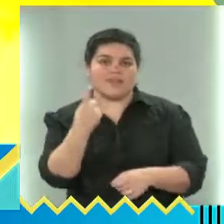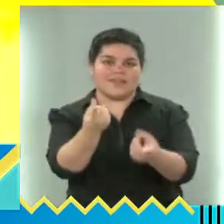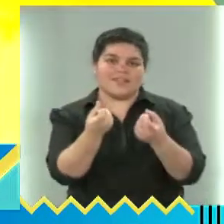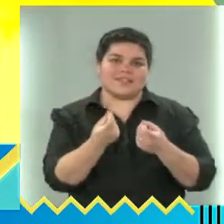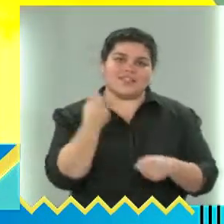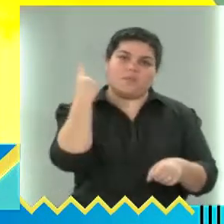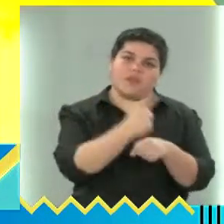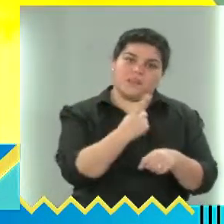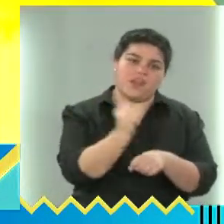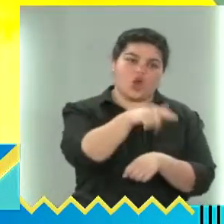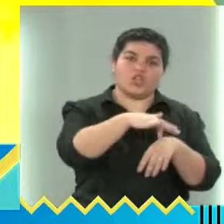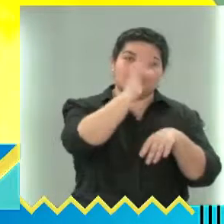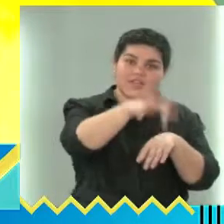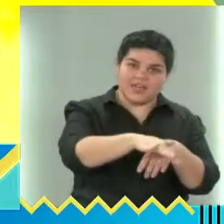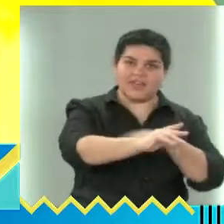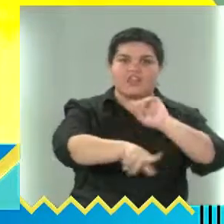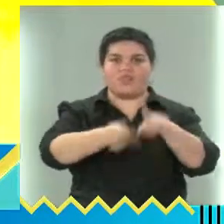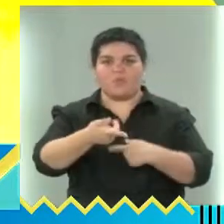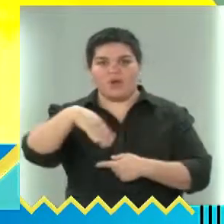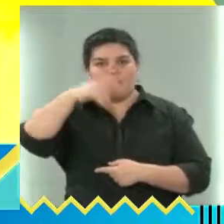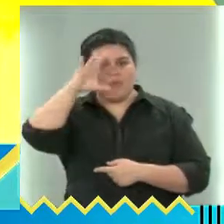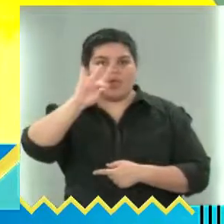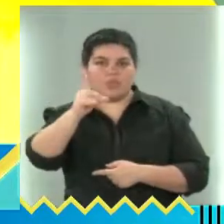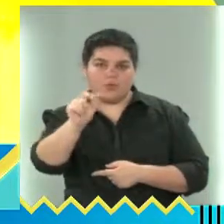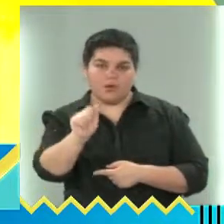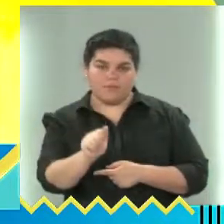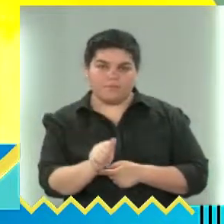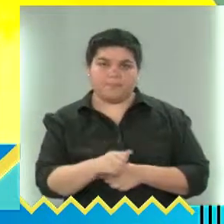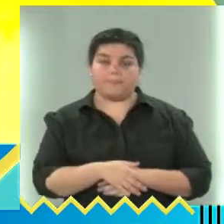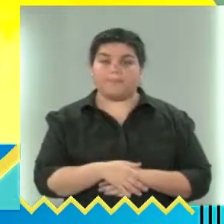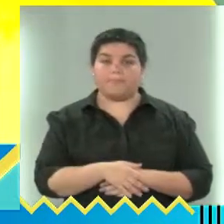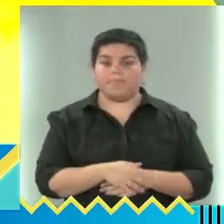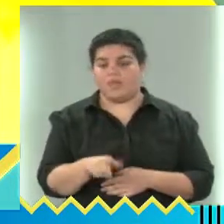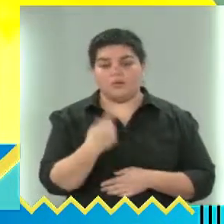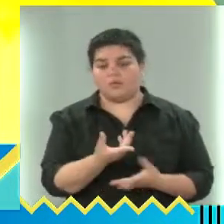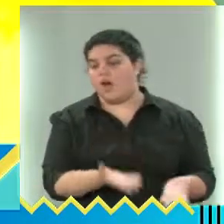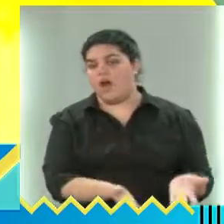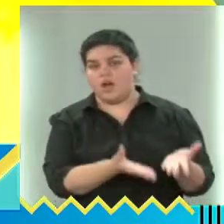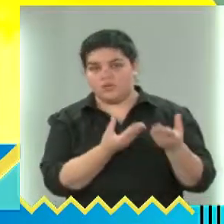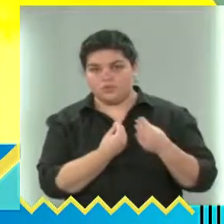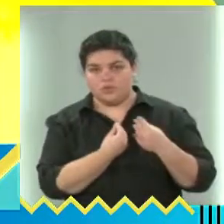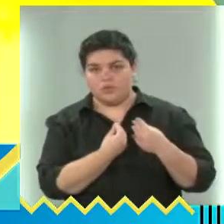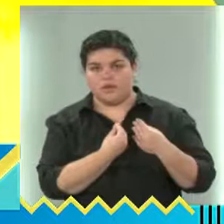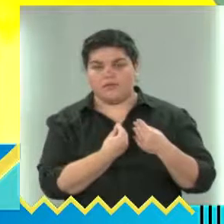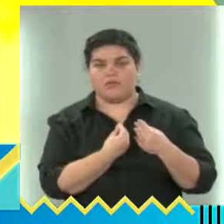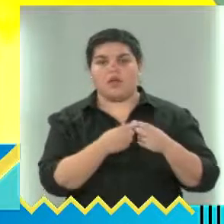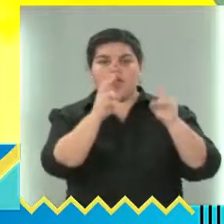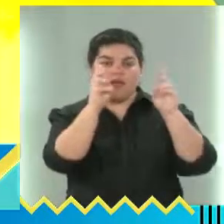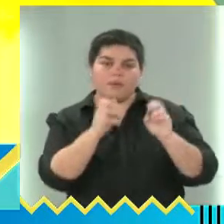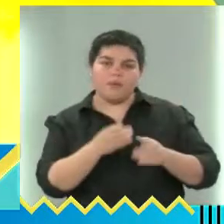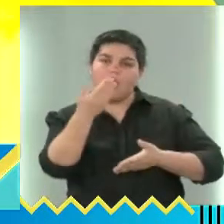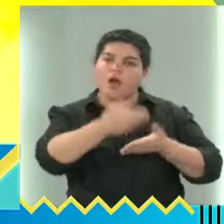donantes de sangre. Entonces, bueno, nos ha permitido también ir haciendo algunas evaluaciones y trabajar